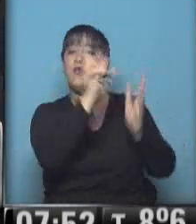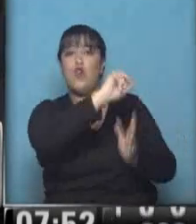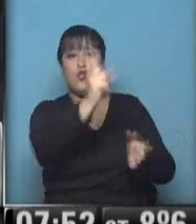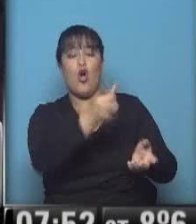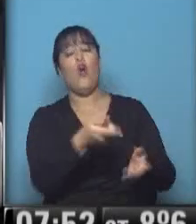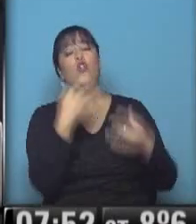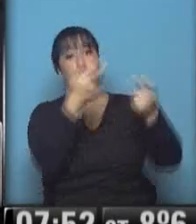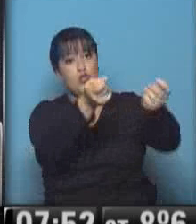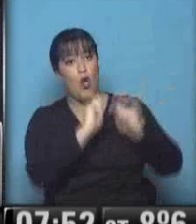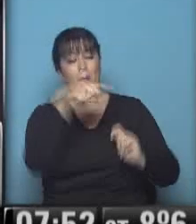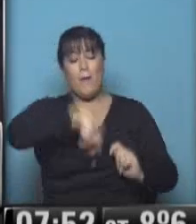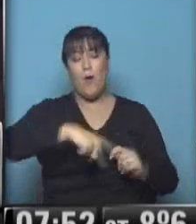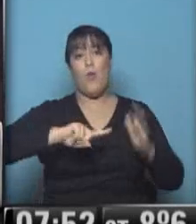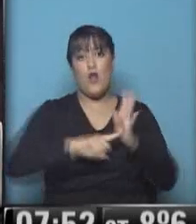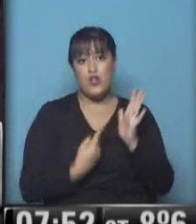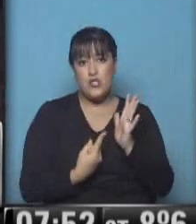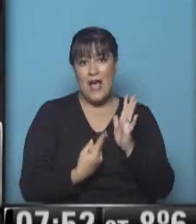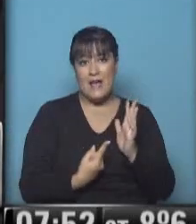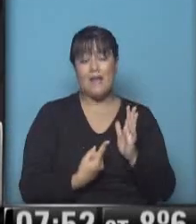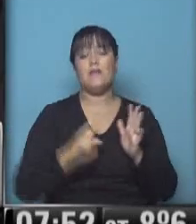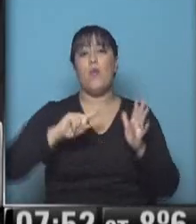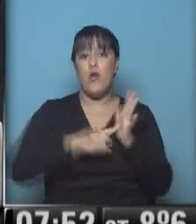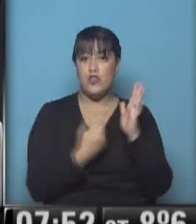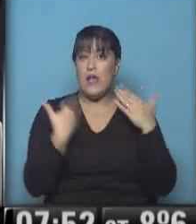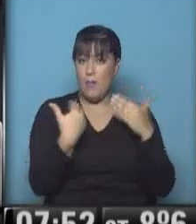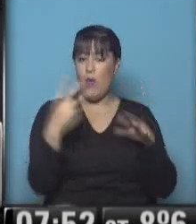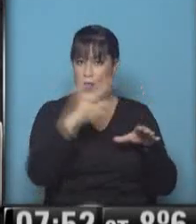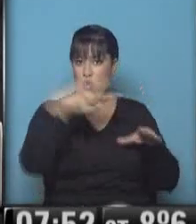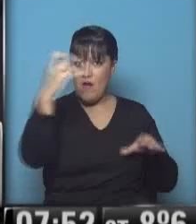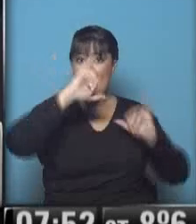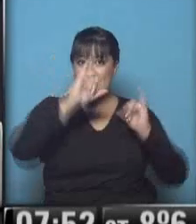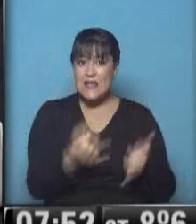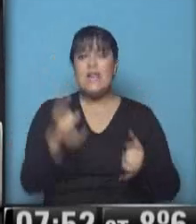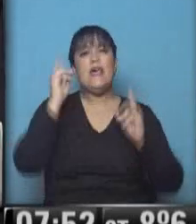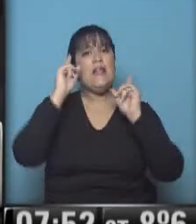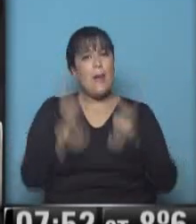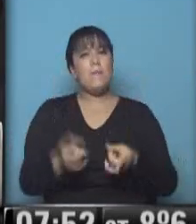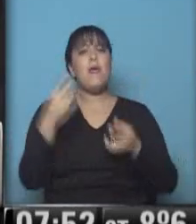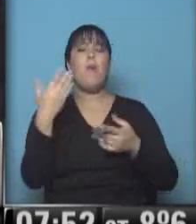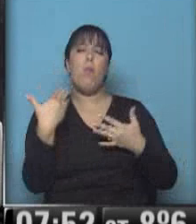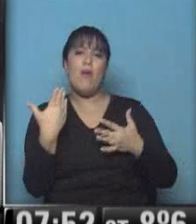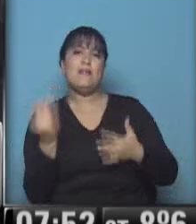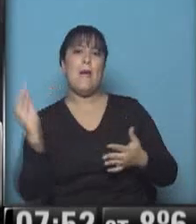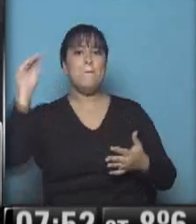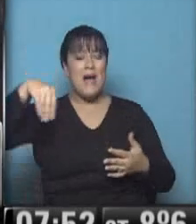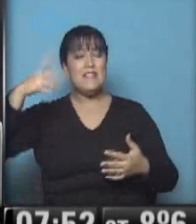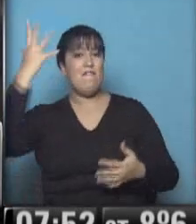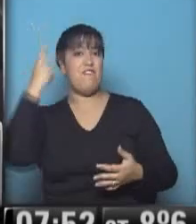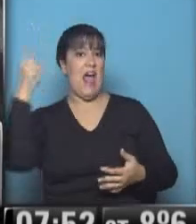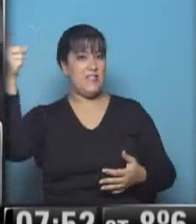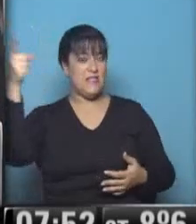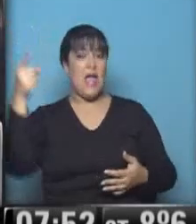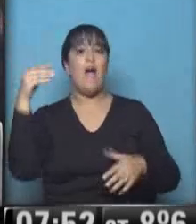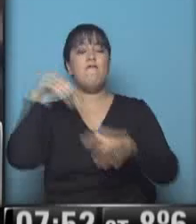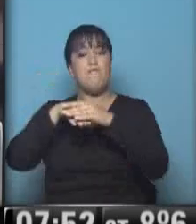a través de Buenos Aires en nación fideicomiso y además Abre una vent illa más en Francia para poder pagar